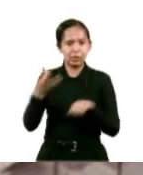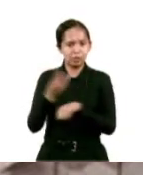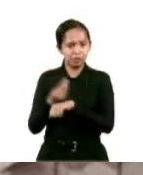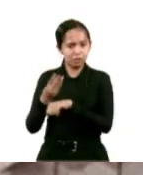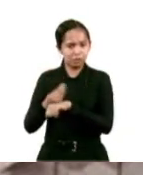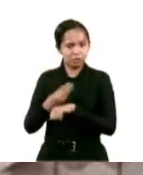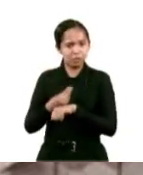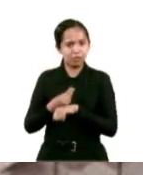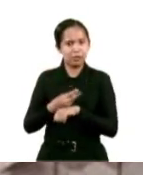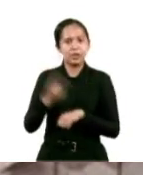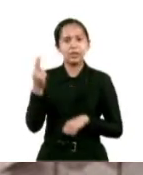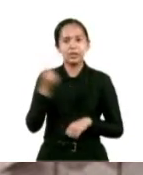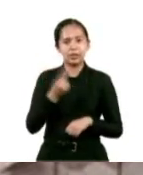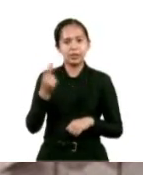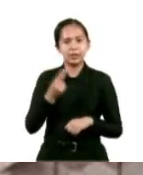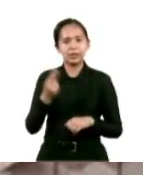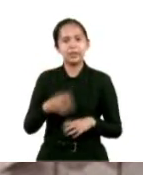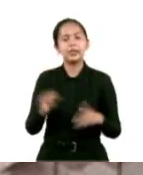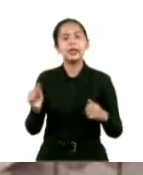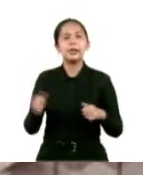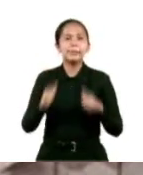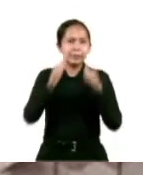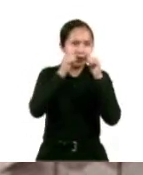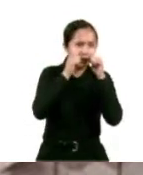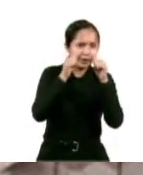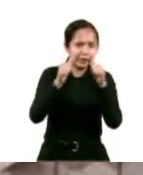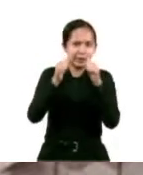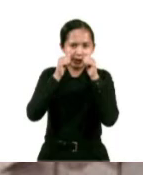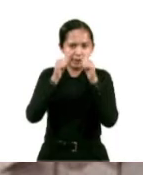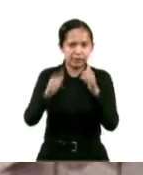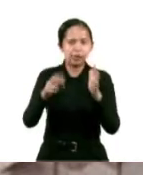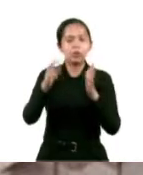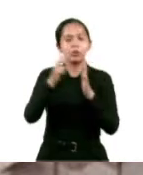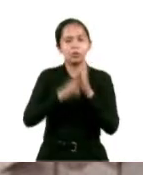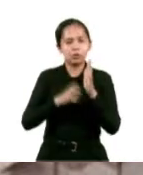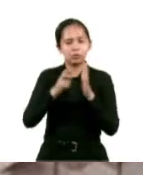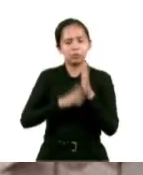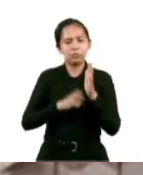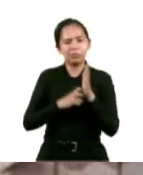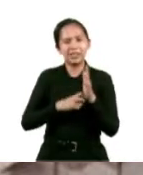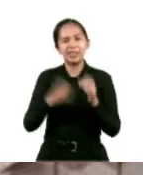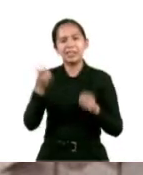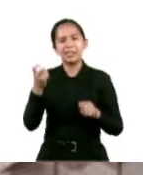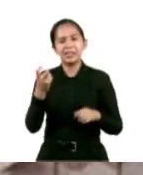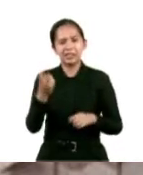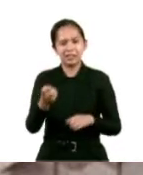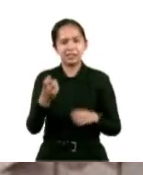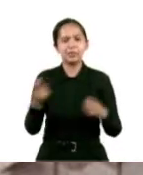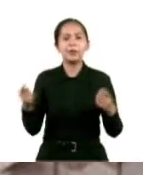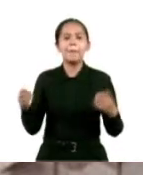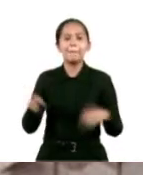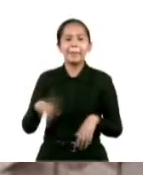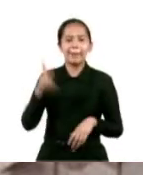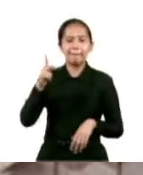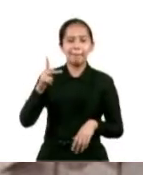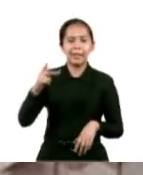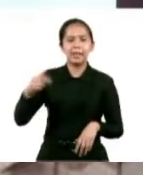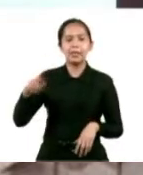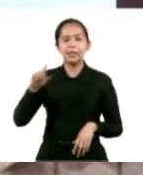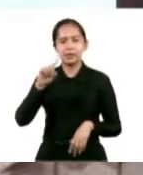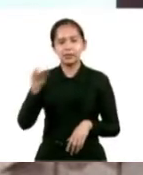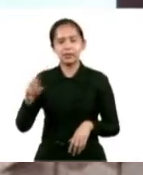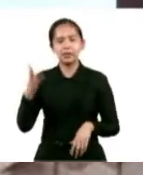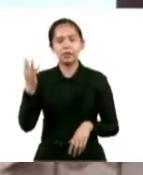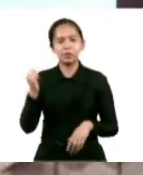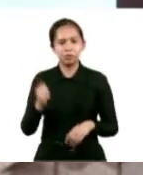se recomienda revisarlo y corregirlo. Y esto también es la página 109 del tercer informe